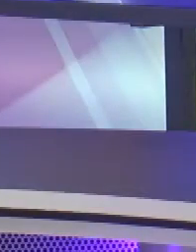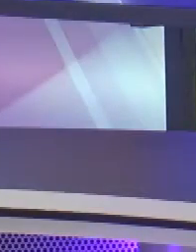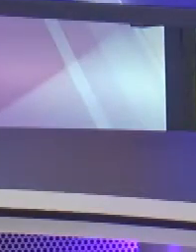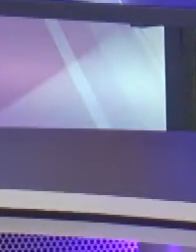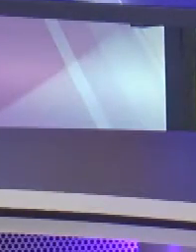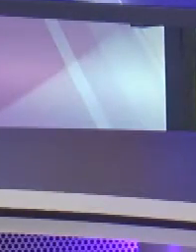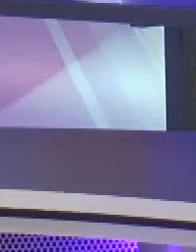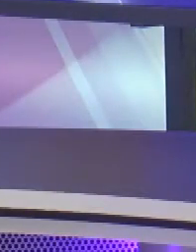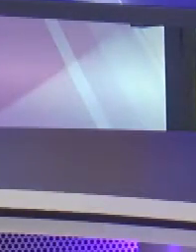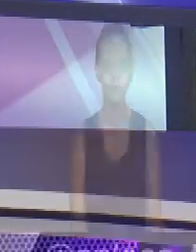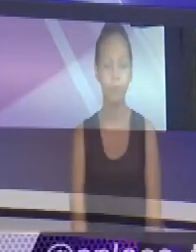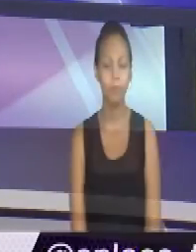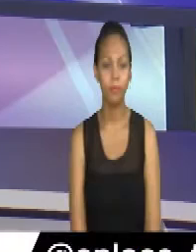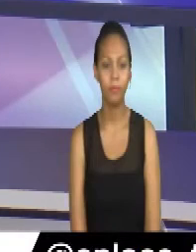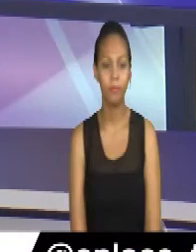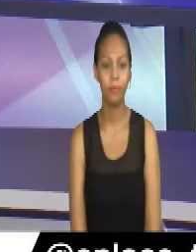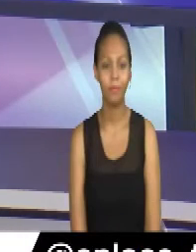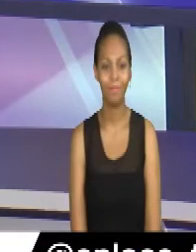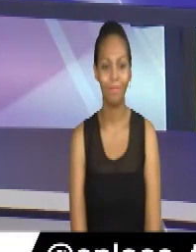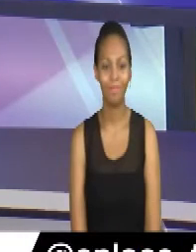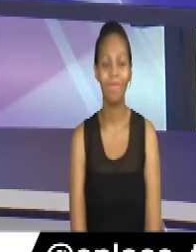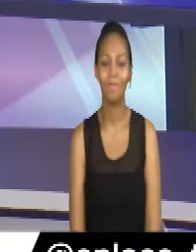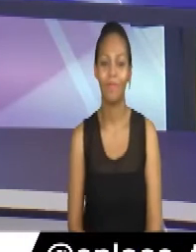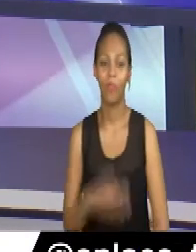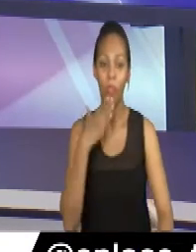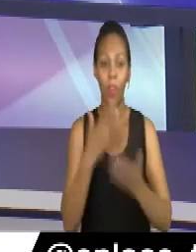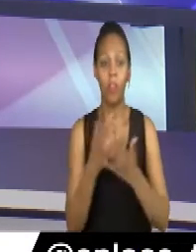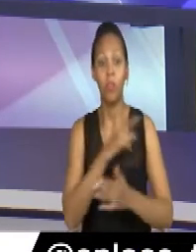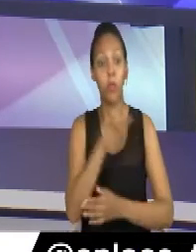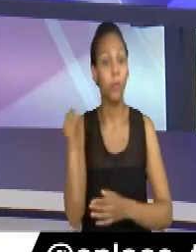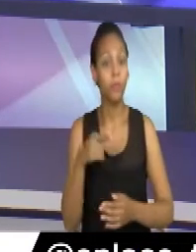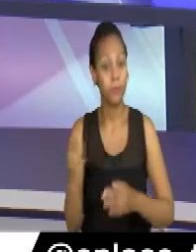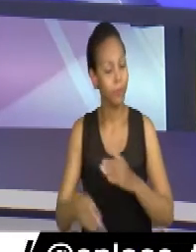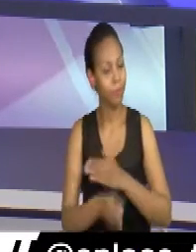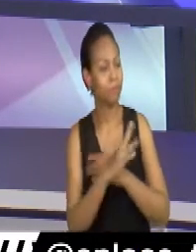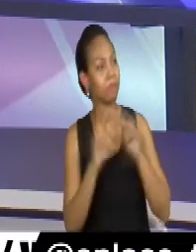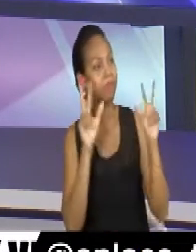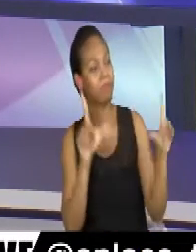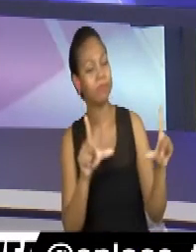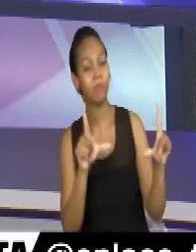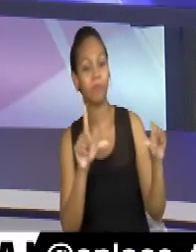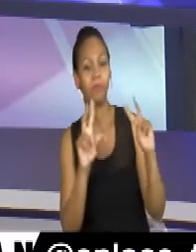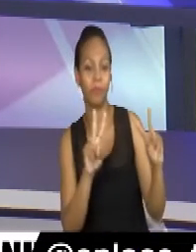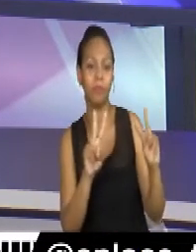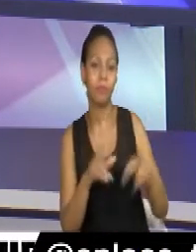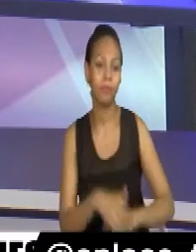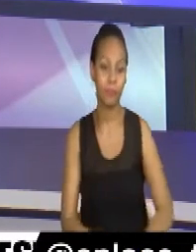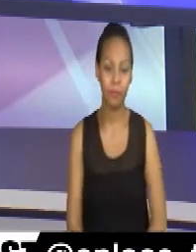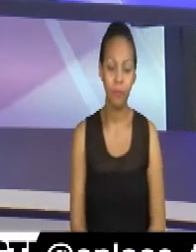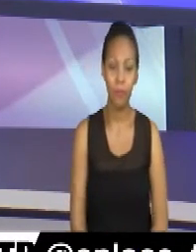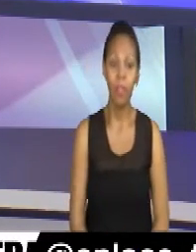Gracias por continuar con nosotros en el noticiero que usted quiere ver. Consejo Municipal para la Gestión del Riesgo de